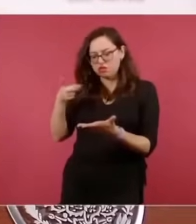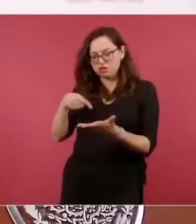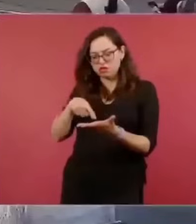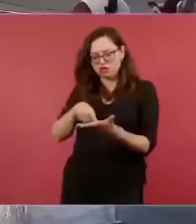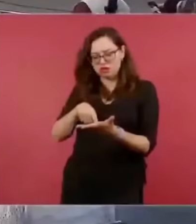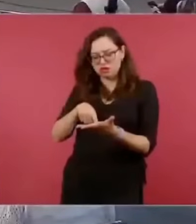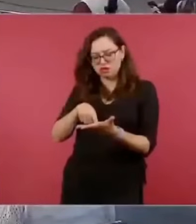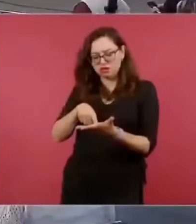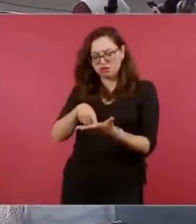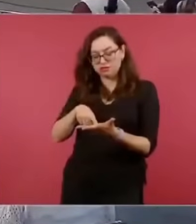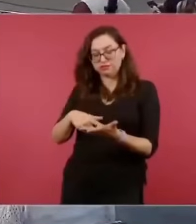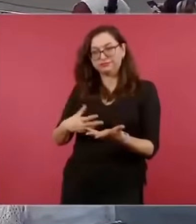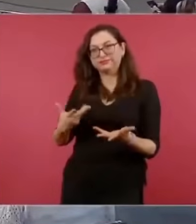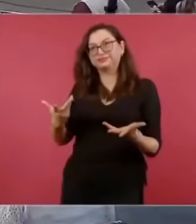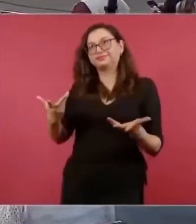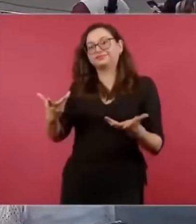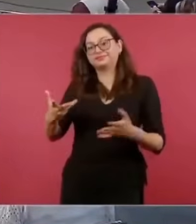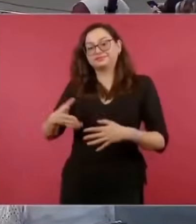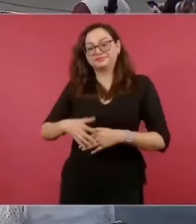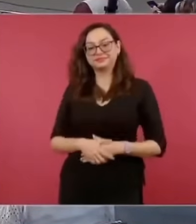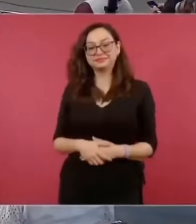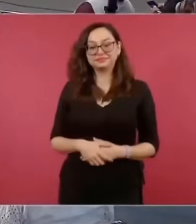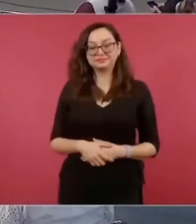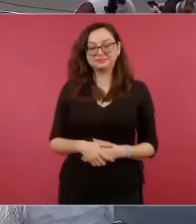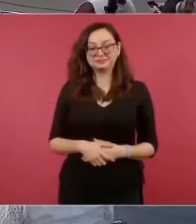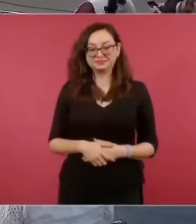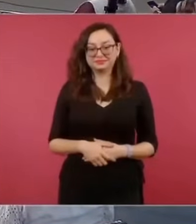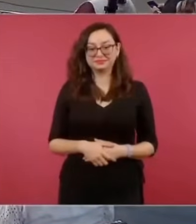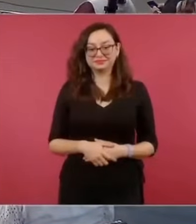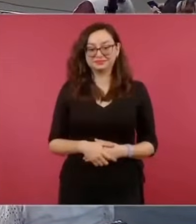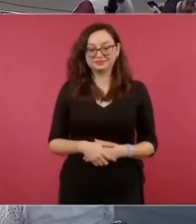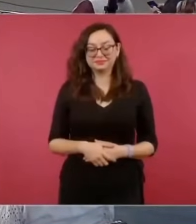hablado de que no